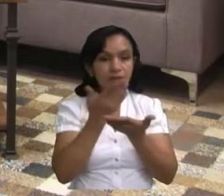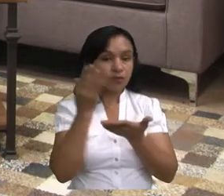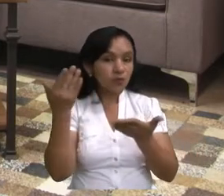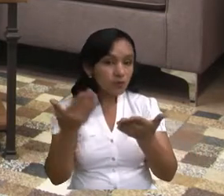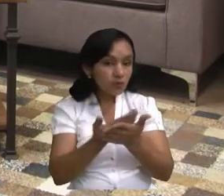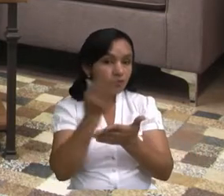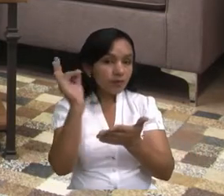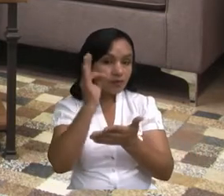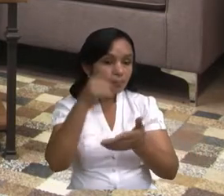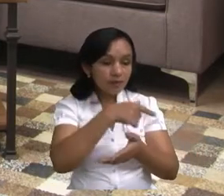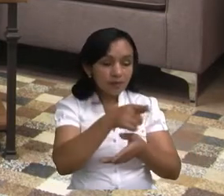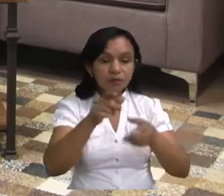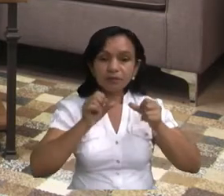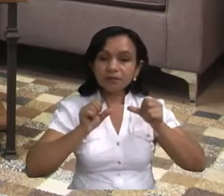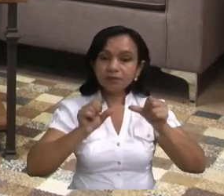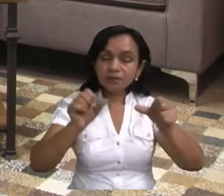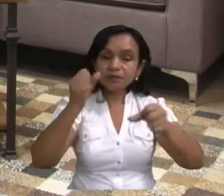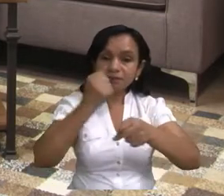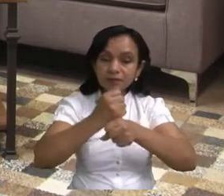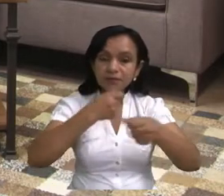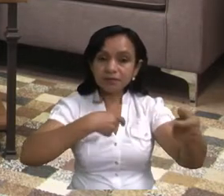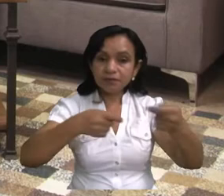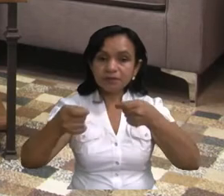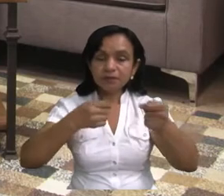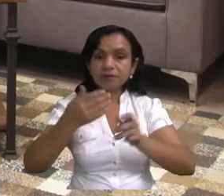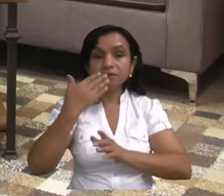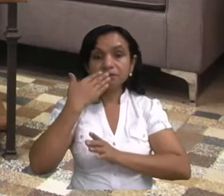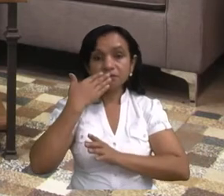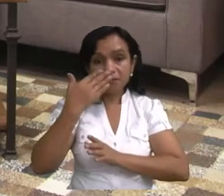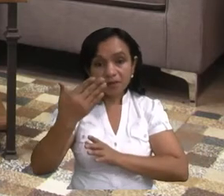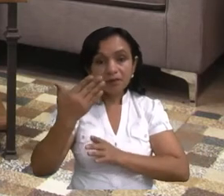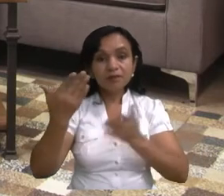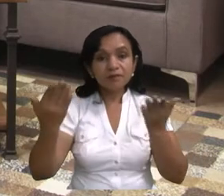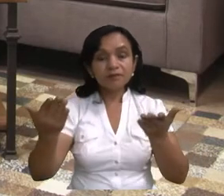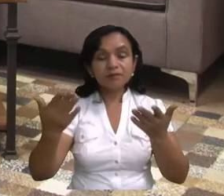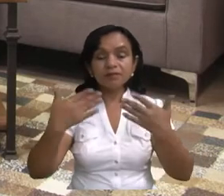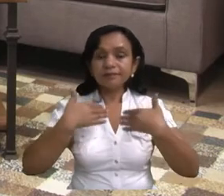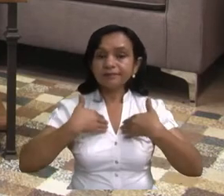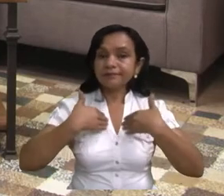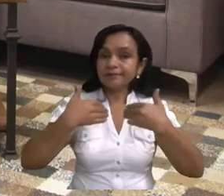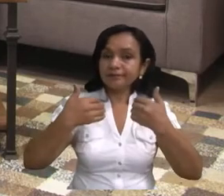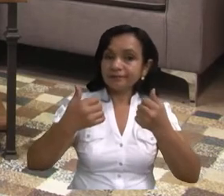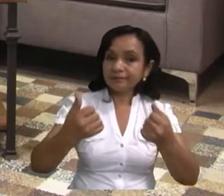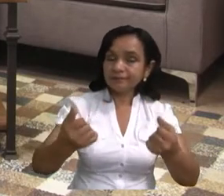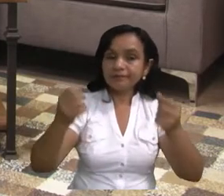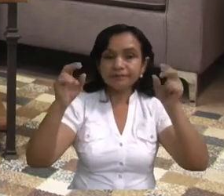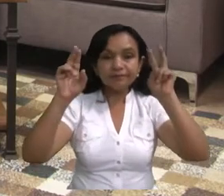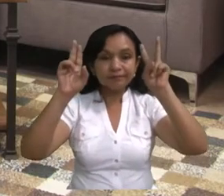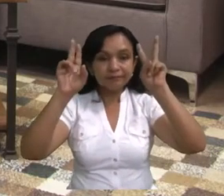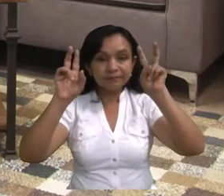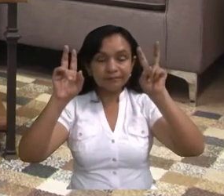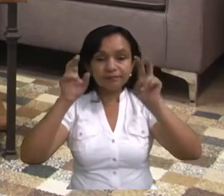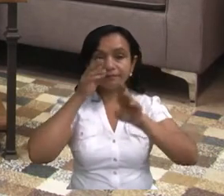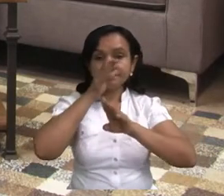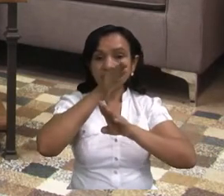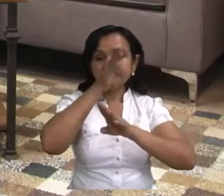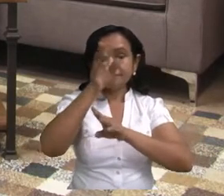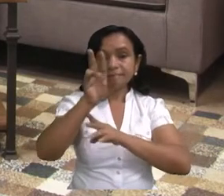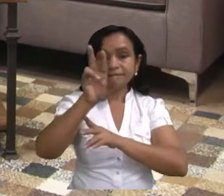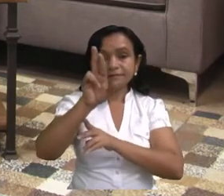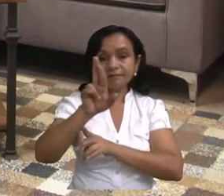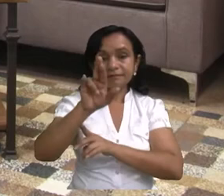ellos continúen con esos negocios exitosos. También desde la salud, desde el tema de la gestión integral de riesgo,